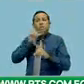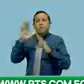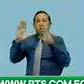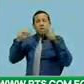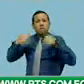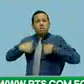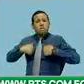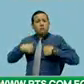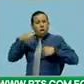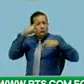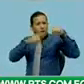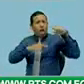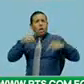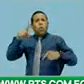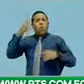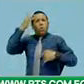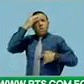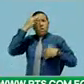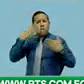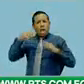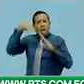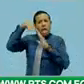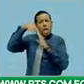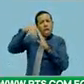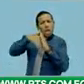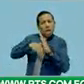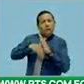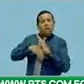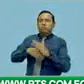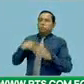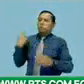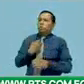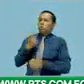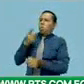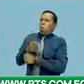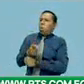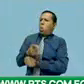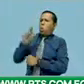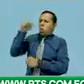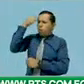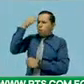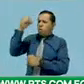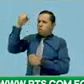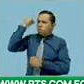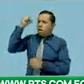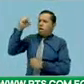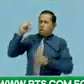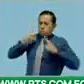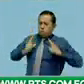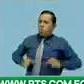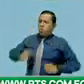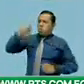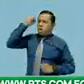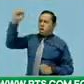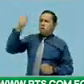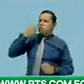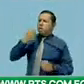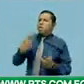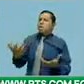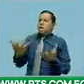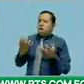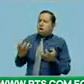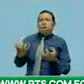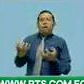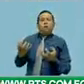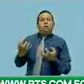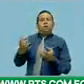que ya están descompensados. Exigimos al gobierno que el derecho a la medicina, el derecho a la salud que tienen todos los ecuatorianos. Esperan dialogar con el gobierno y que